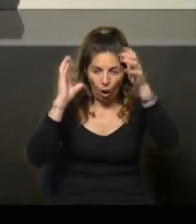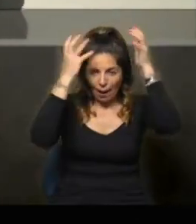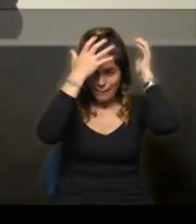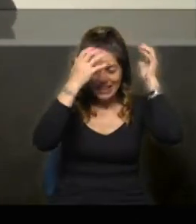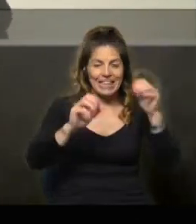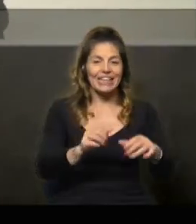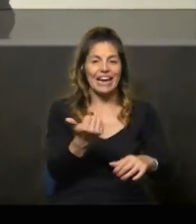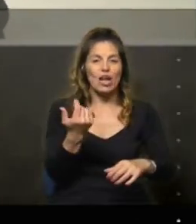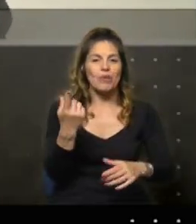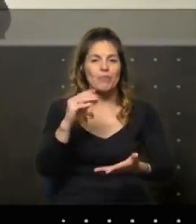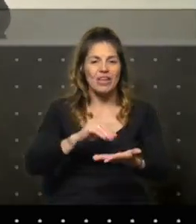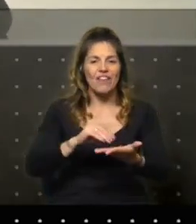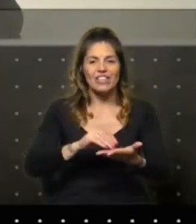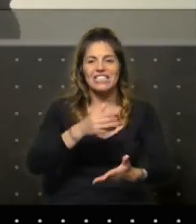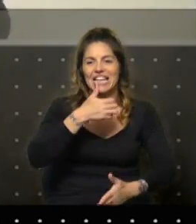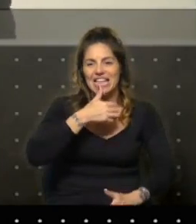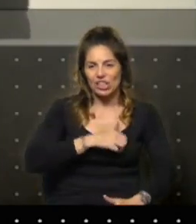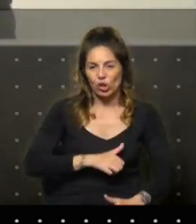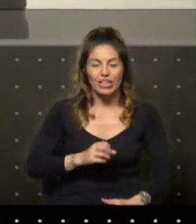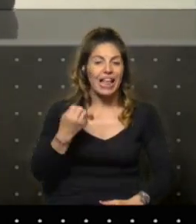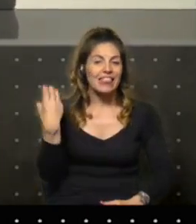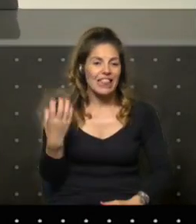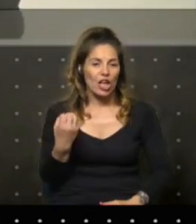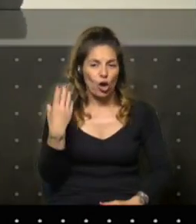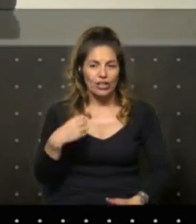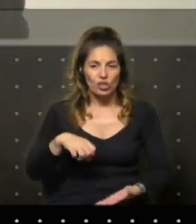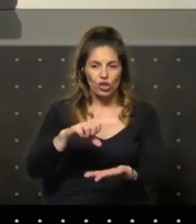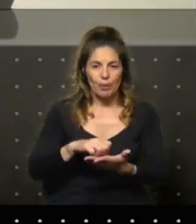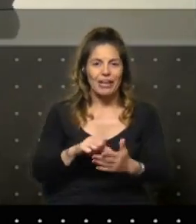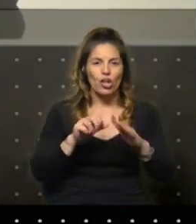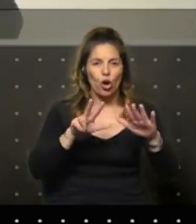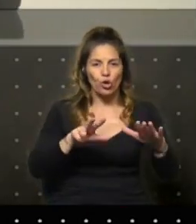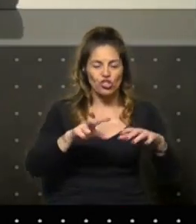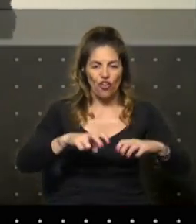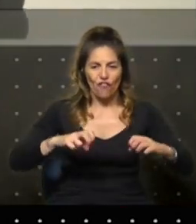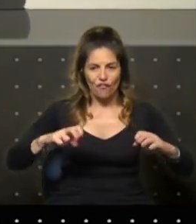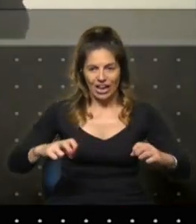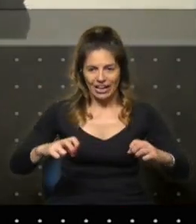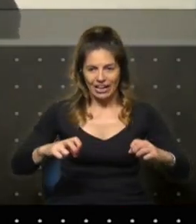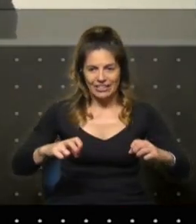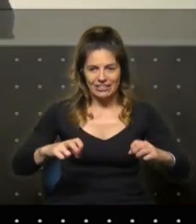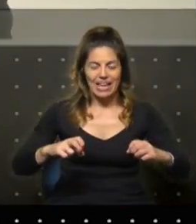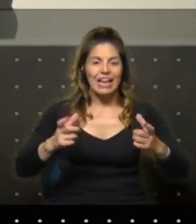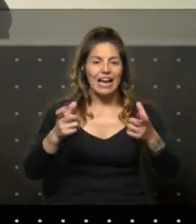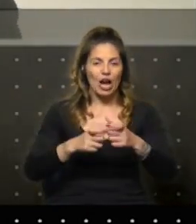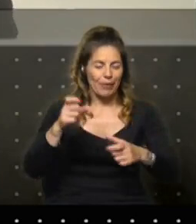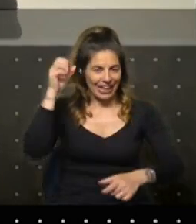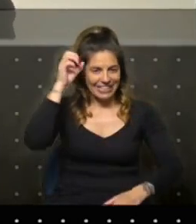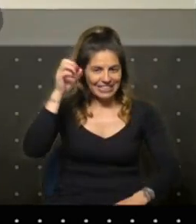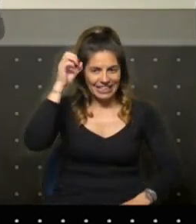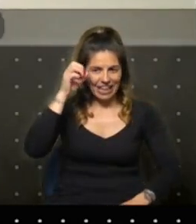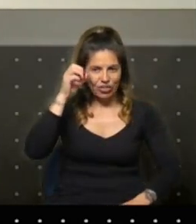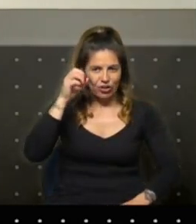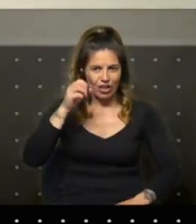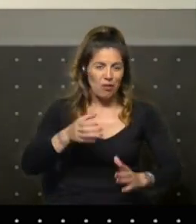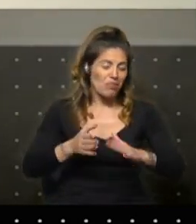por primera vez en la historia del congreso en nuestro país ocho bancas con sigue en la cámara de senadores Bueno me fui